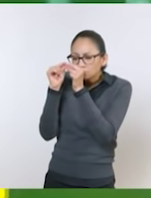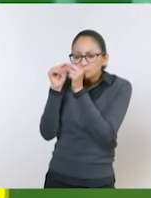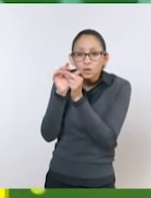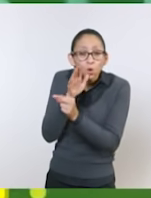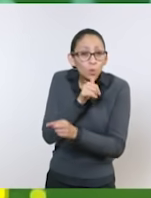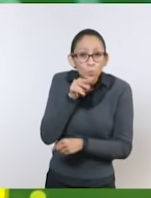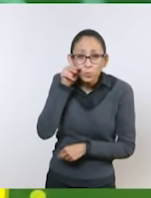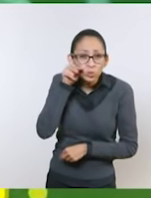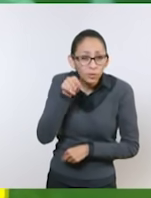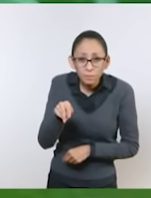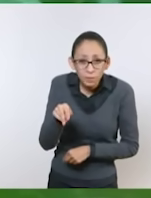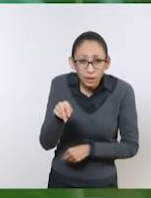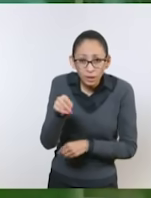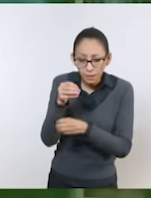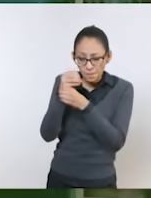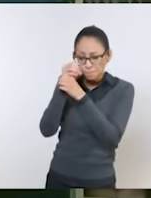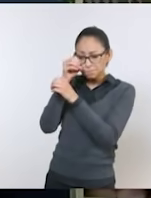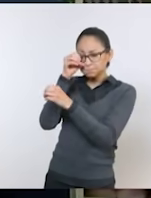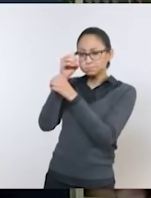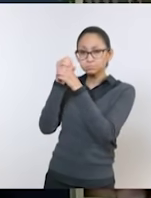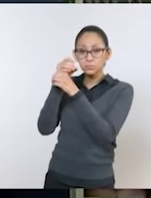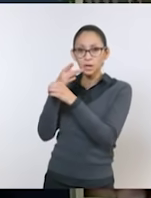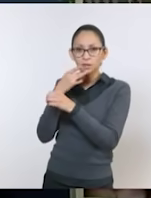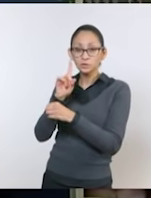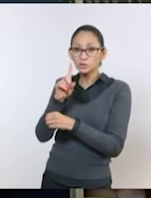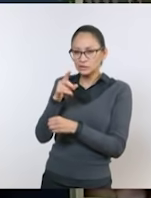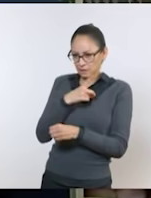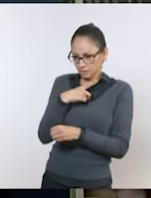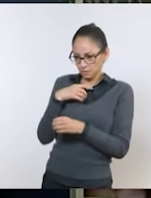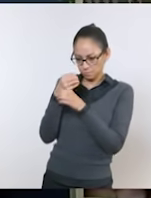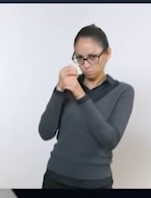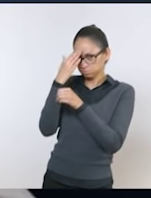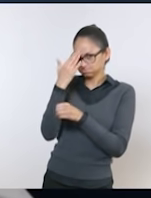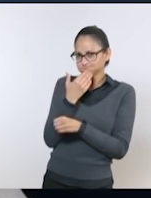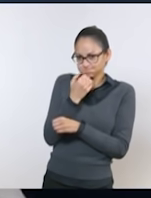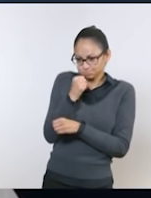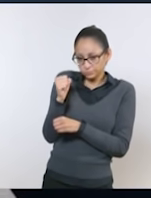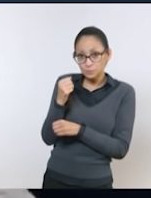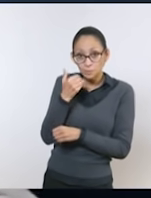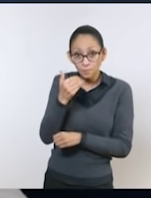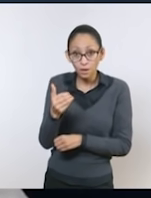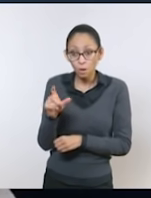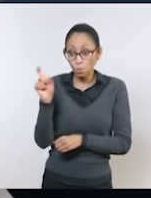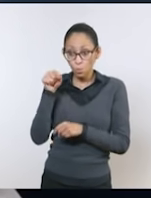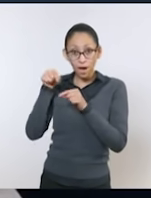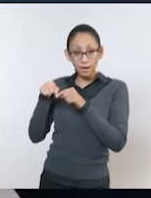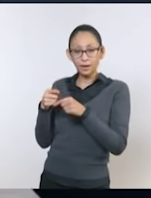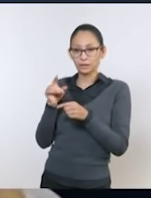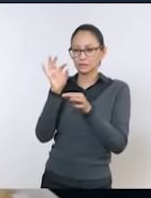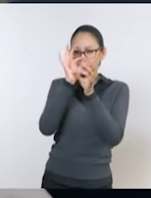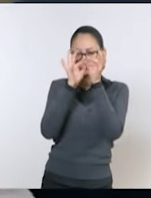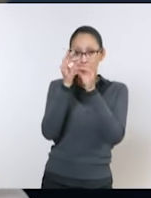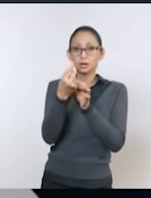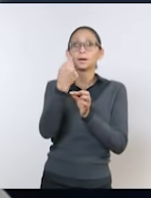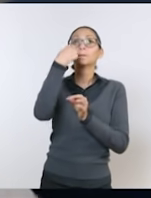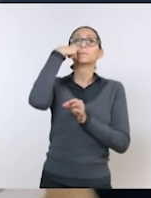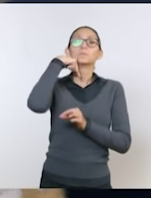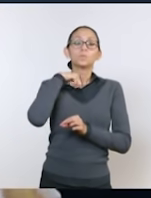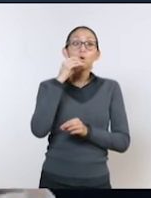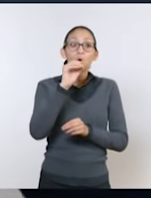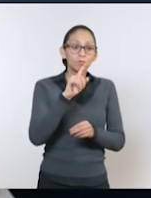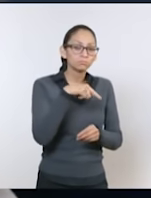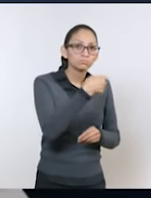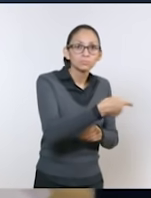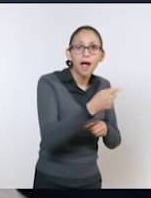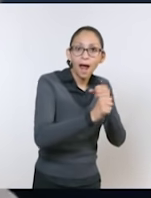tan diminutos que ni siquiera se pueden ver con un microscopio común. Cuando entran a un cuerpo, como el de una persona o